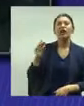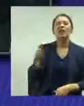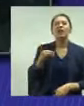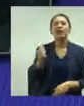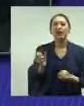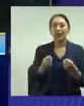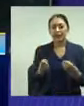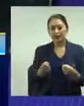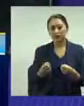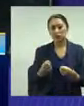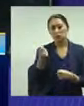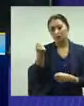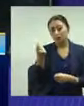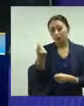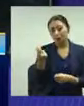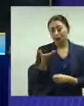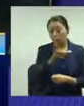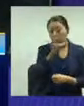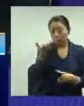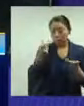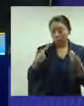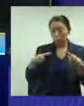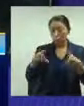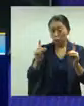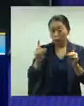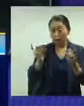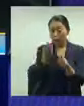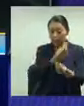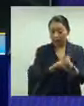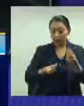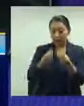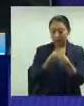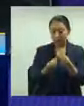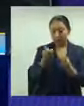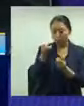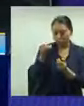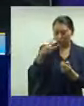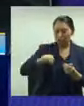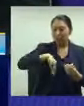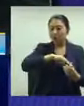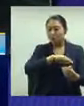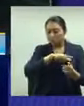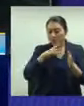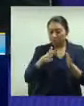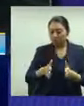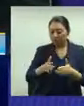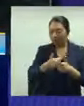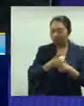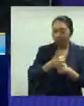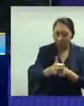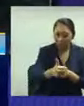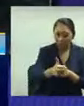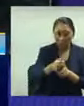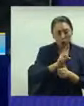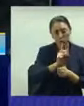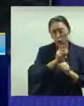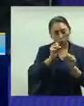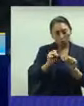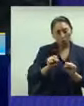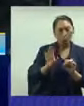hecho? ¿Usted durante la gestión como ministra avanzó o no avanzó en eso? ¿Cuál es la